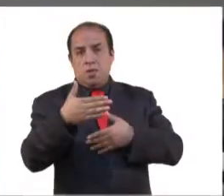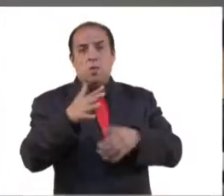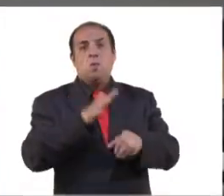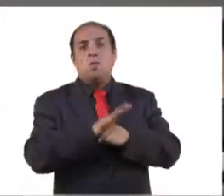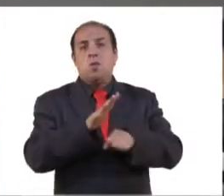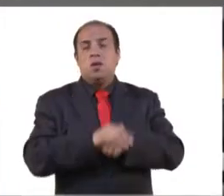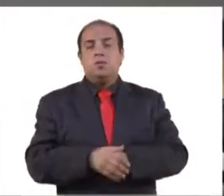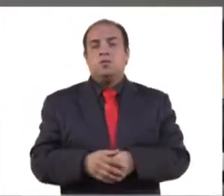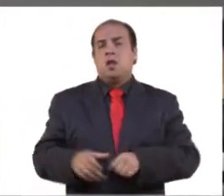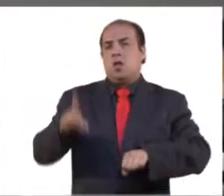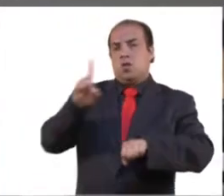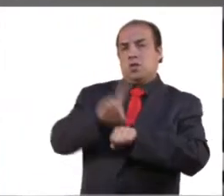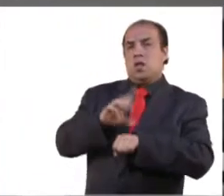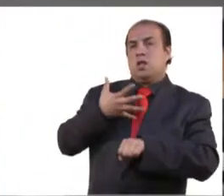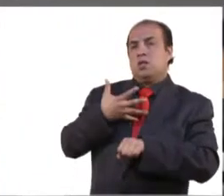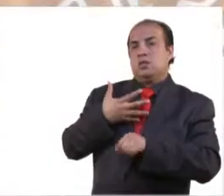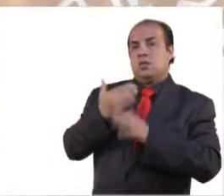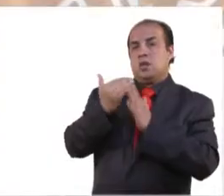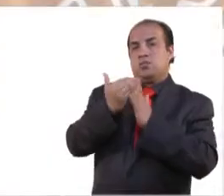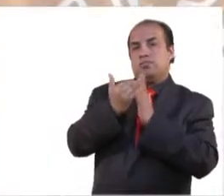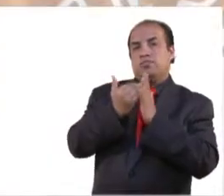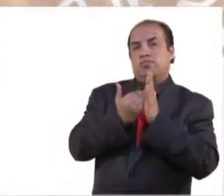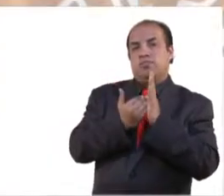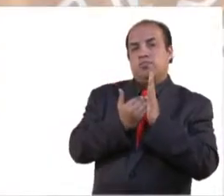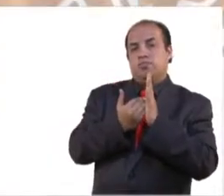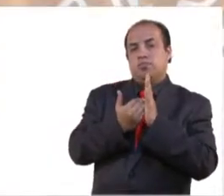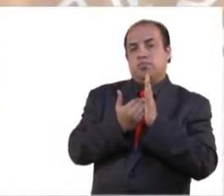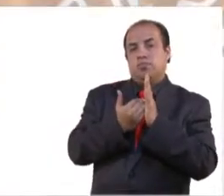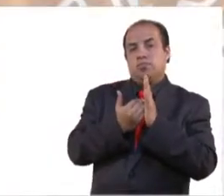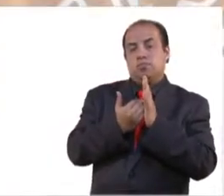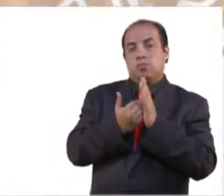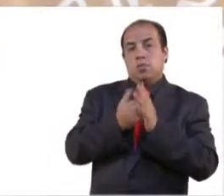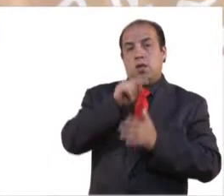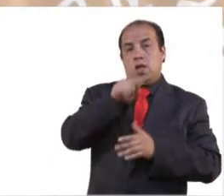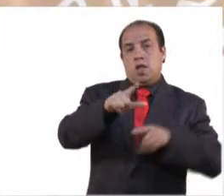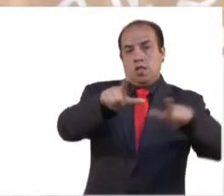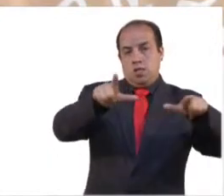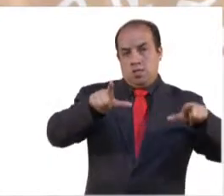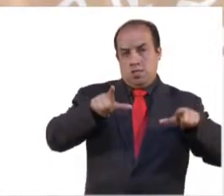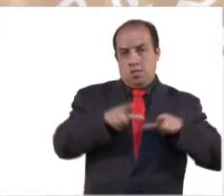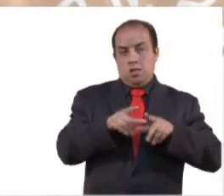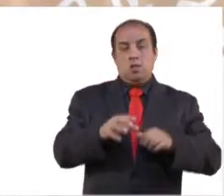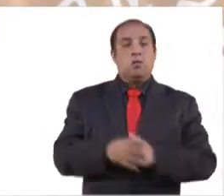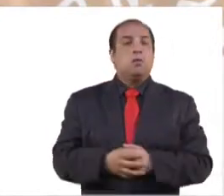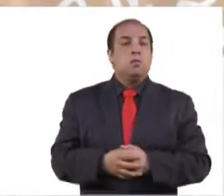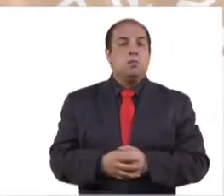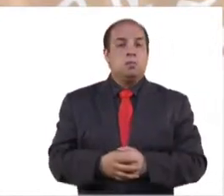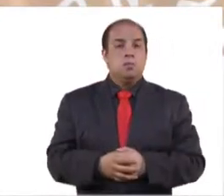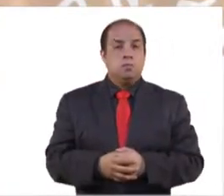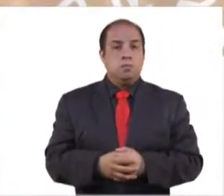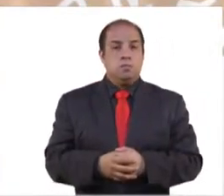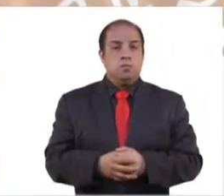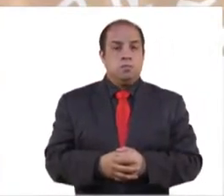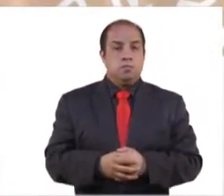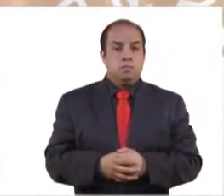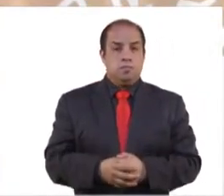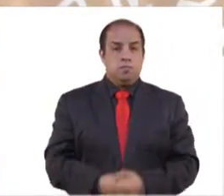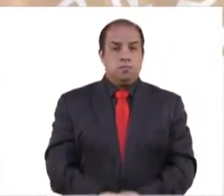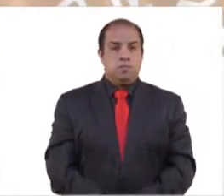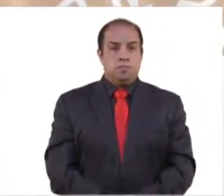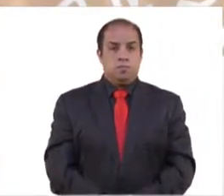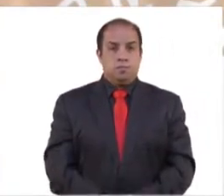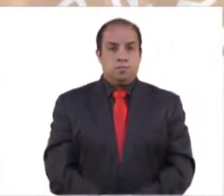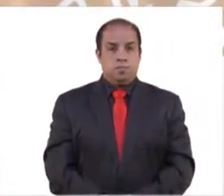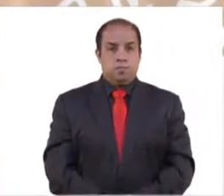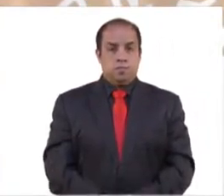que hubo una disminución en la en el lago y se atribuyó a